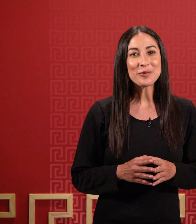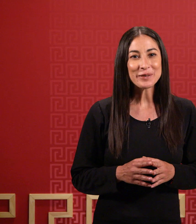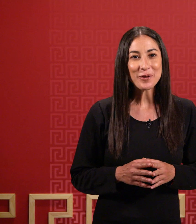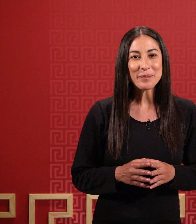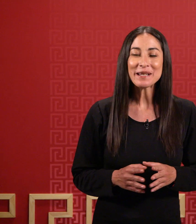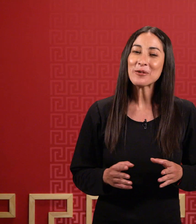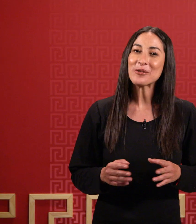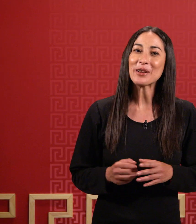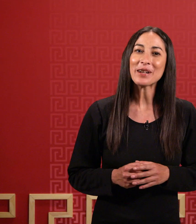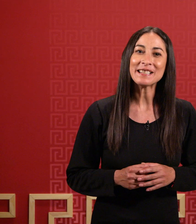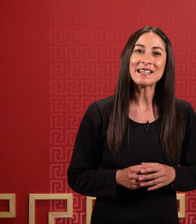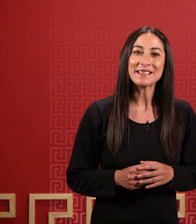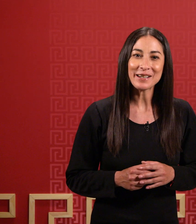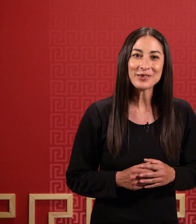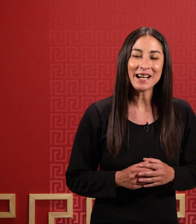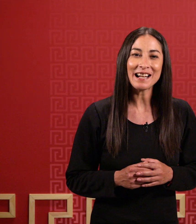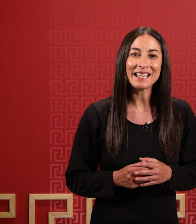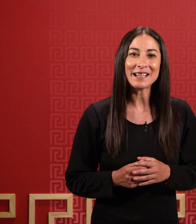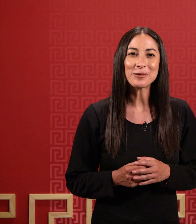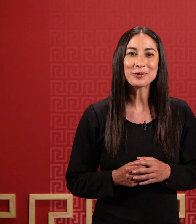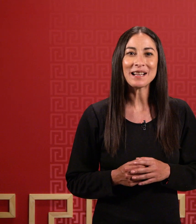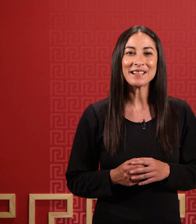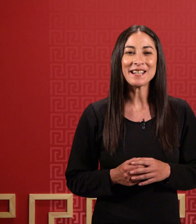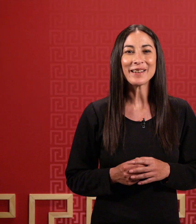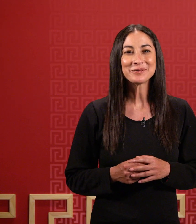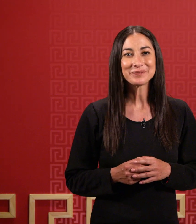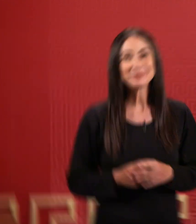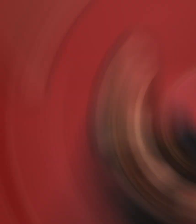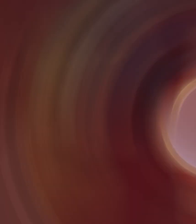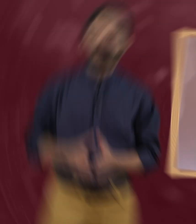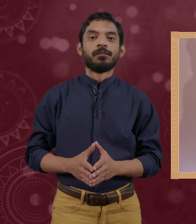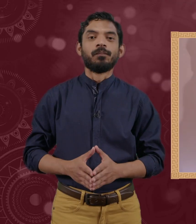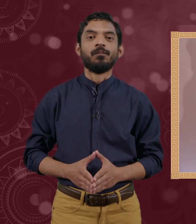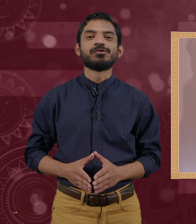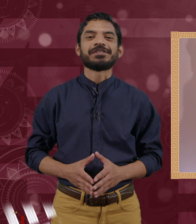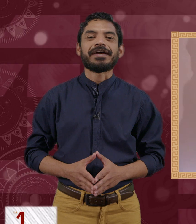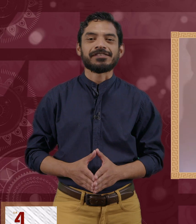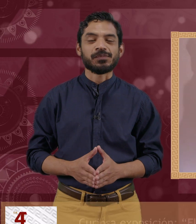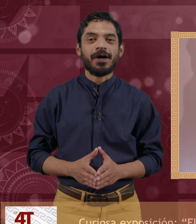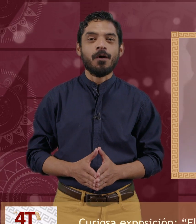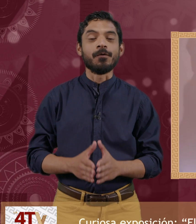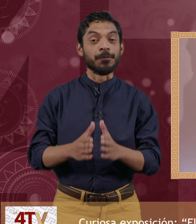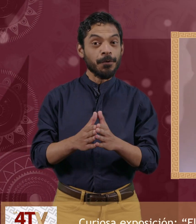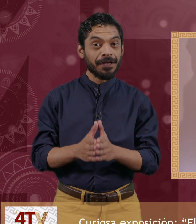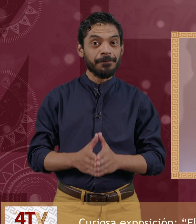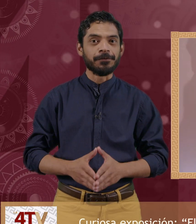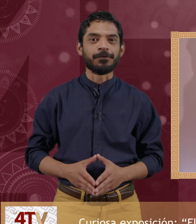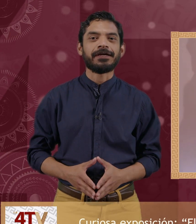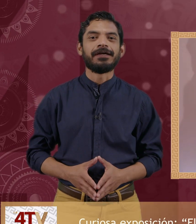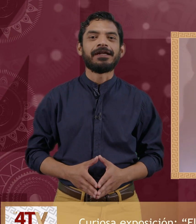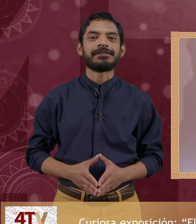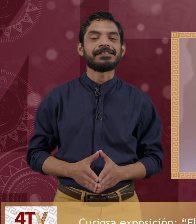Ahora vamos con nuestro compañero Eduardo Casillas, quien nos dará la agenda cultural del día. Muchas gracias, Pao. No